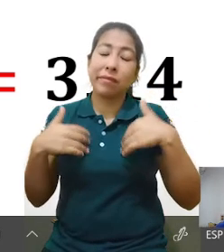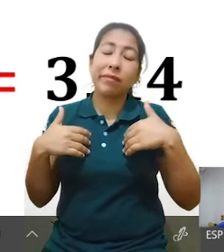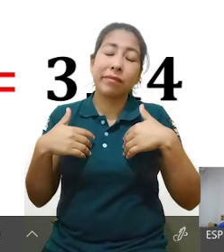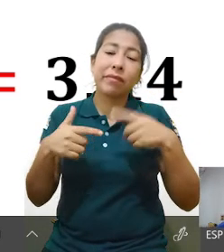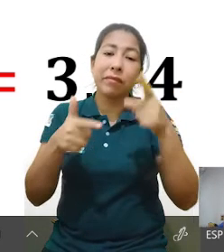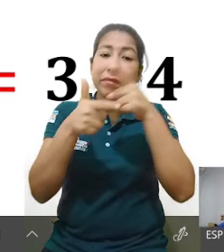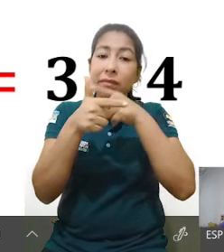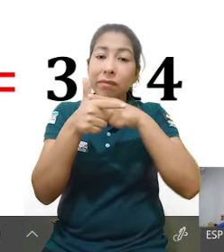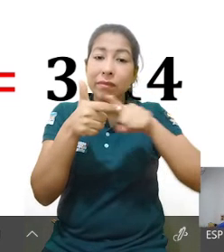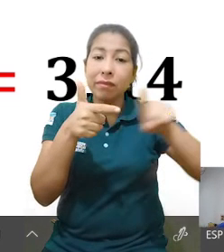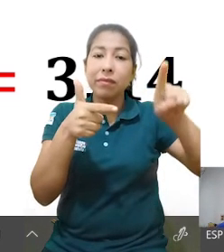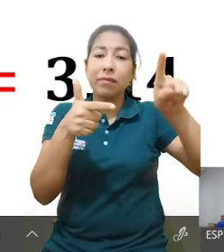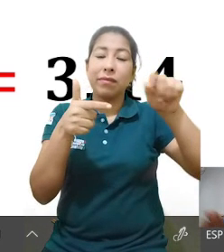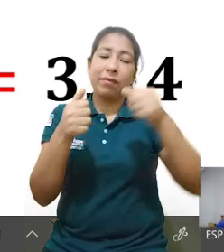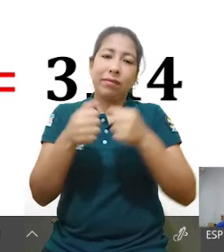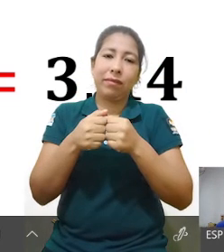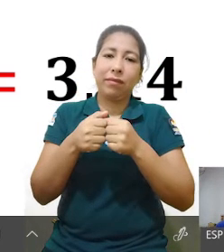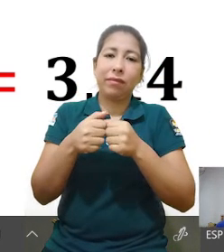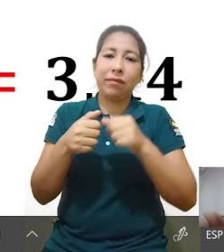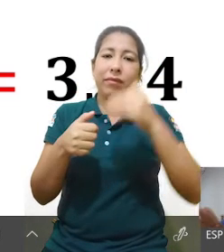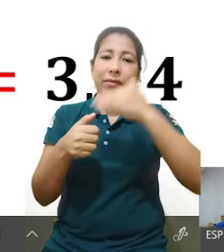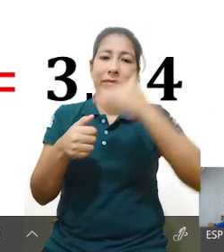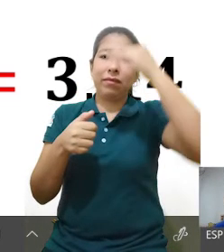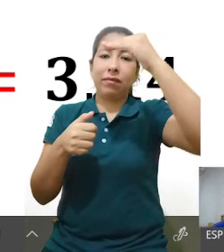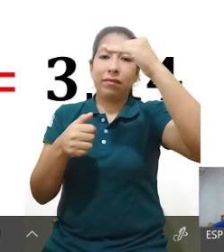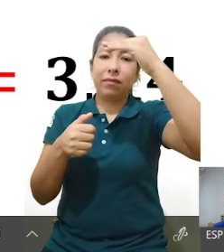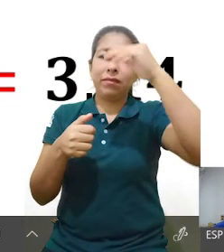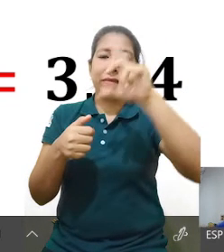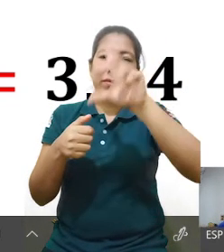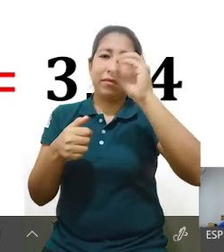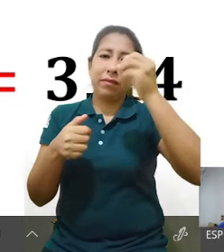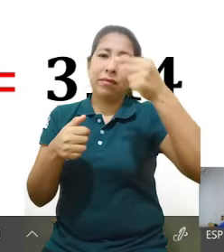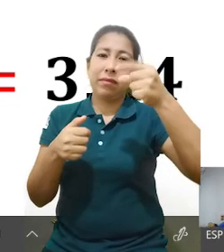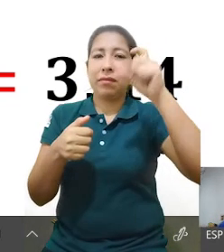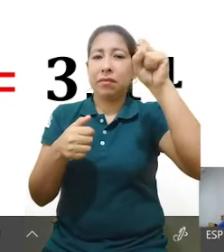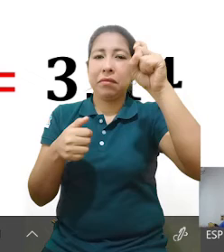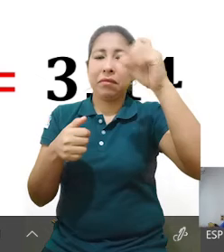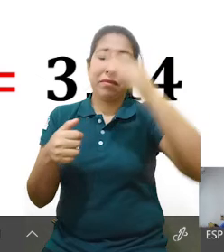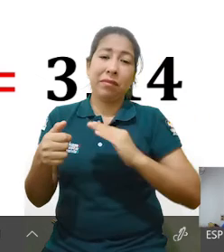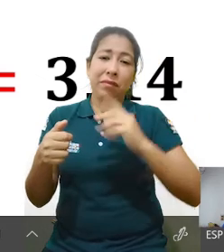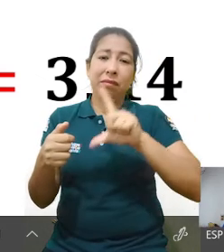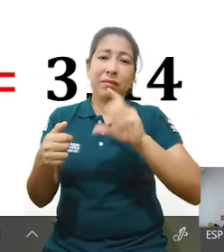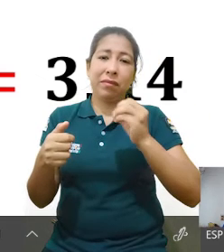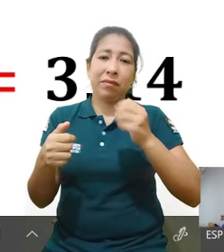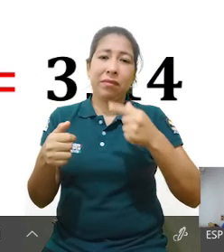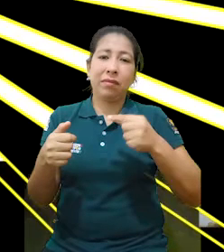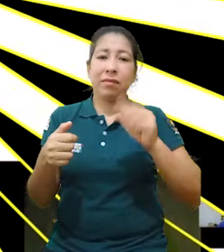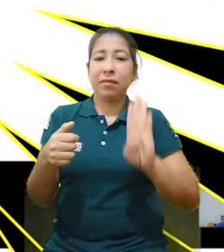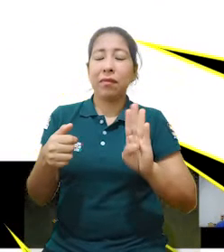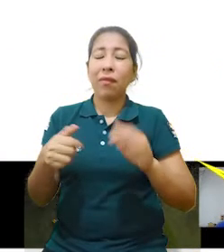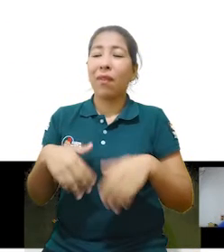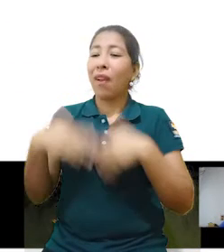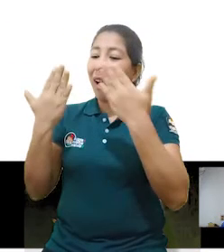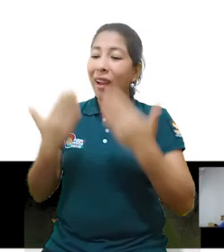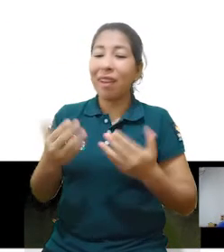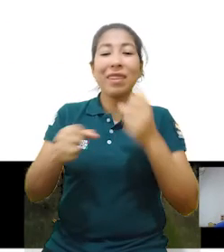tenemos que aplicar el cambio de base, la división del logaritmo del argumento entre logaritmo de su base. Vamos